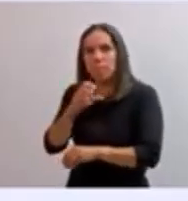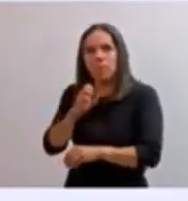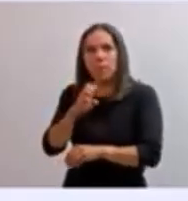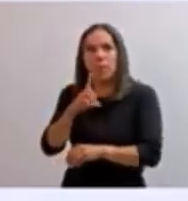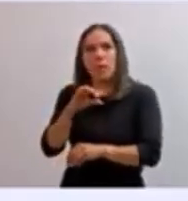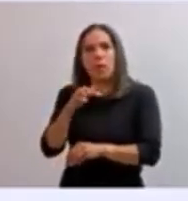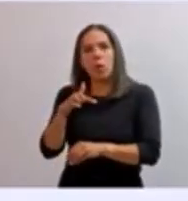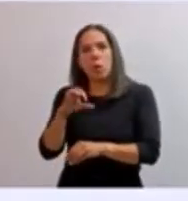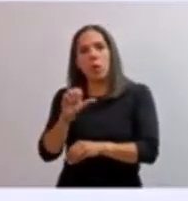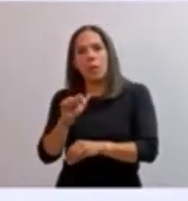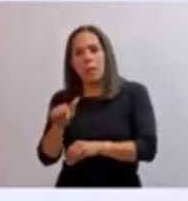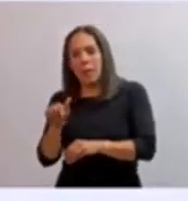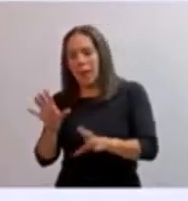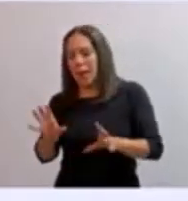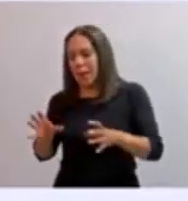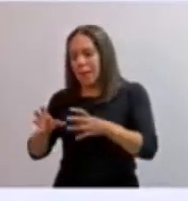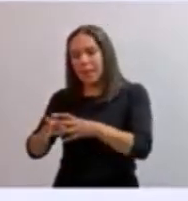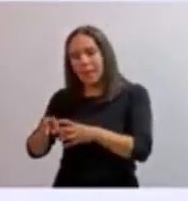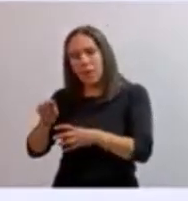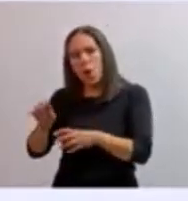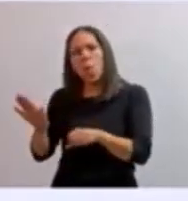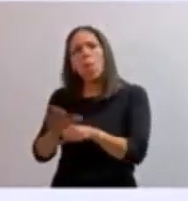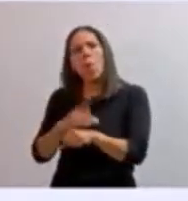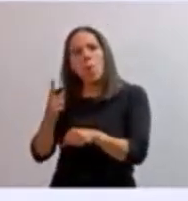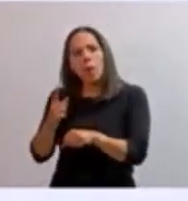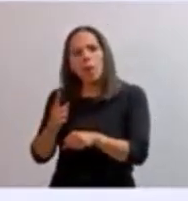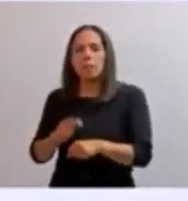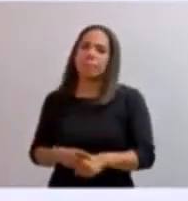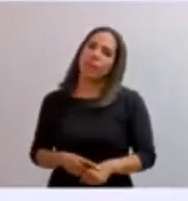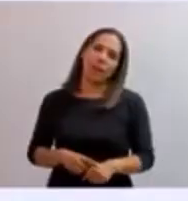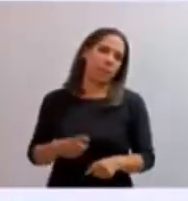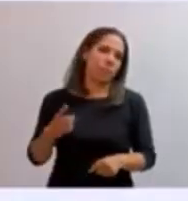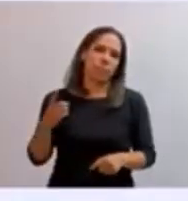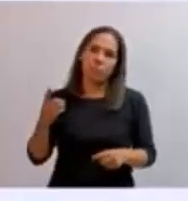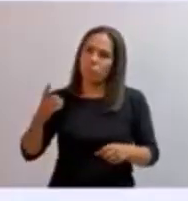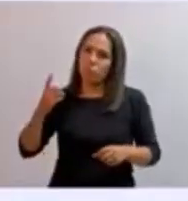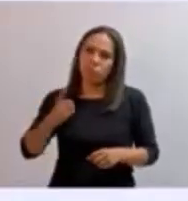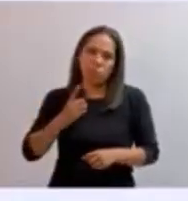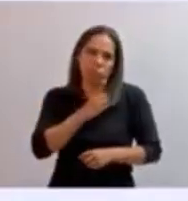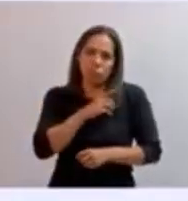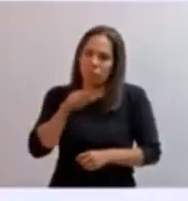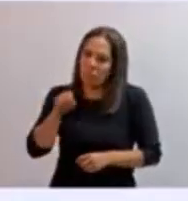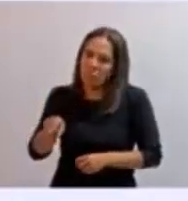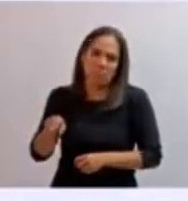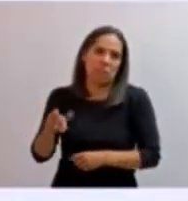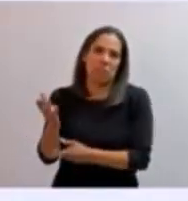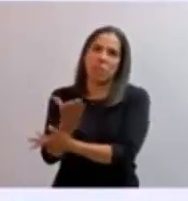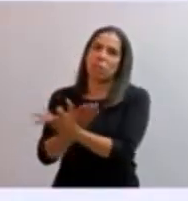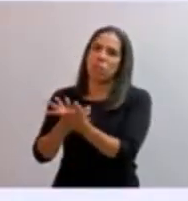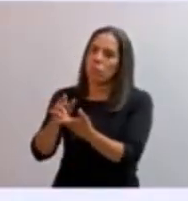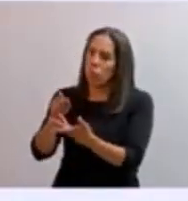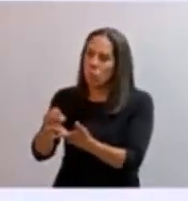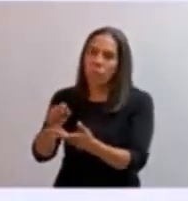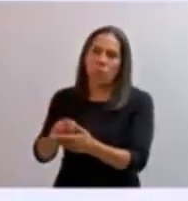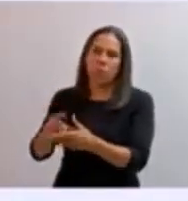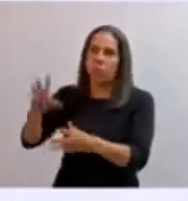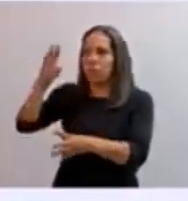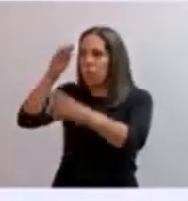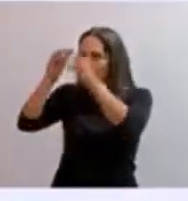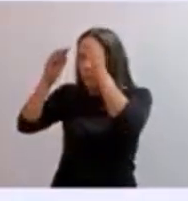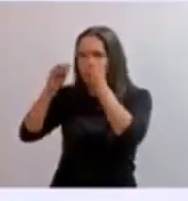tienes que compartir, tienes que promover en los colegiados el que decidan ese